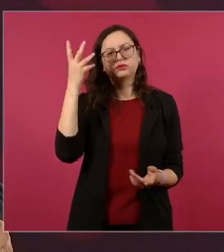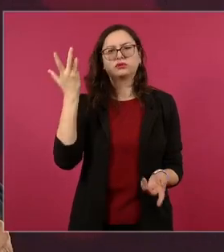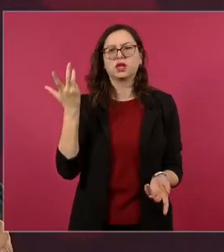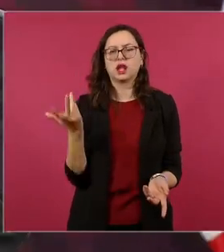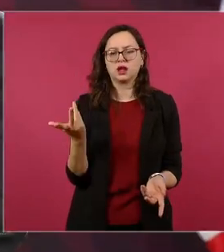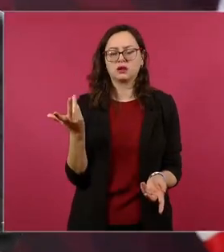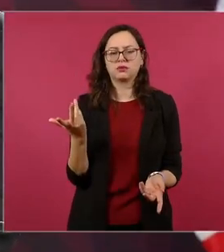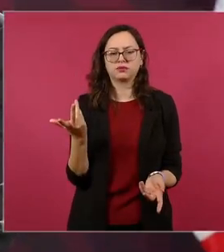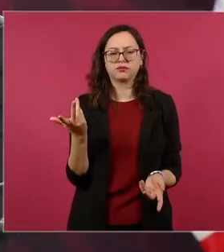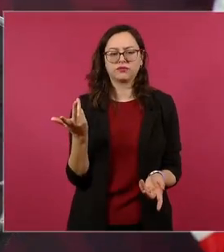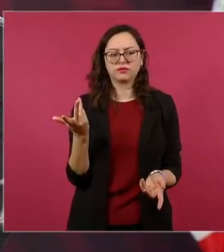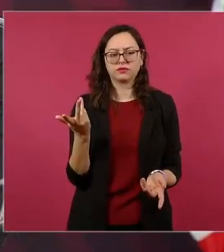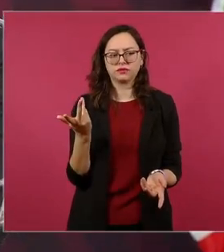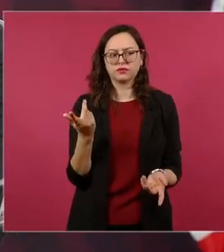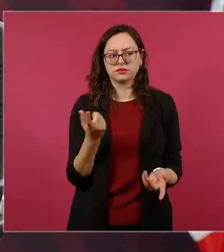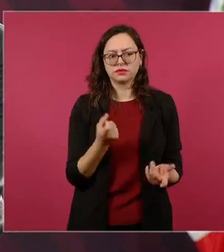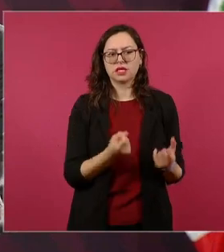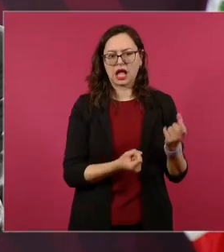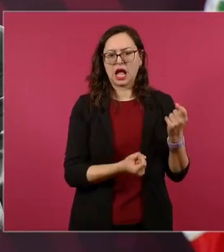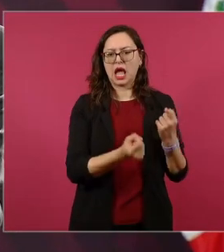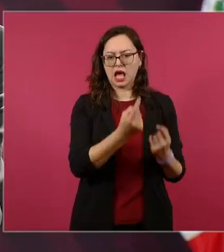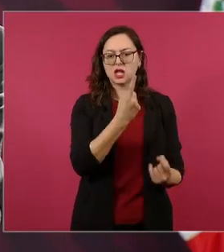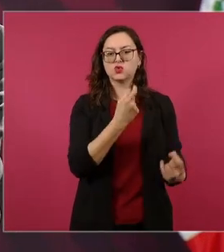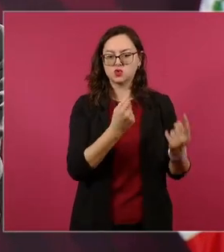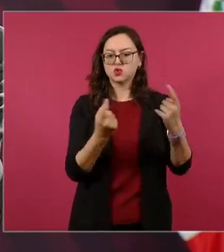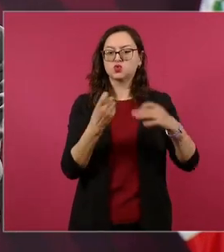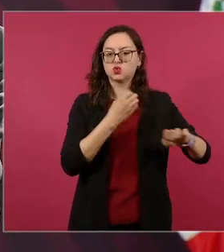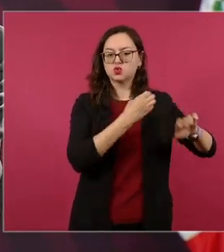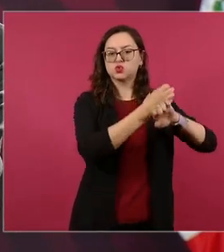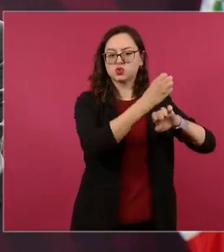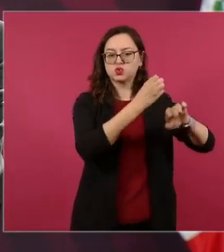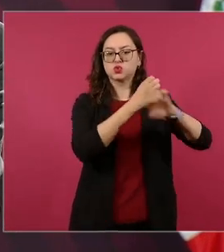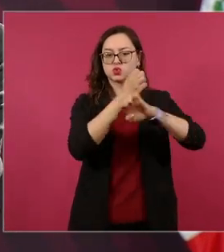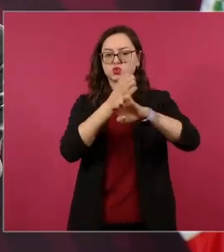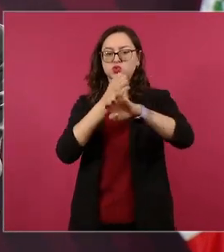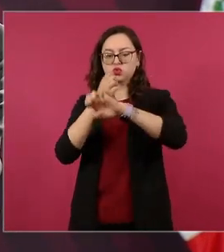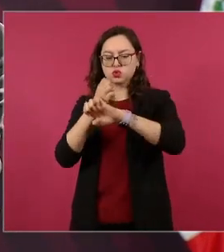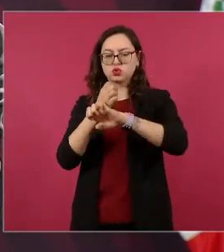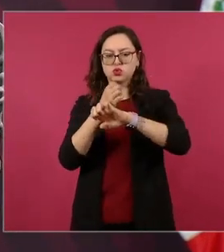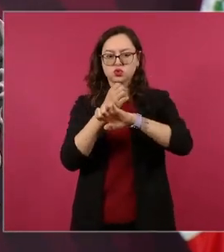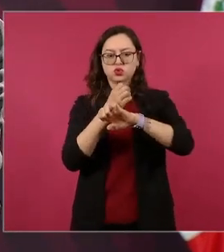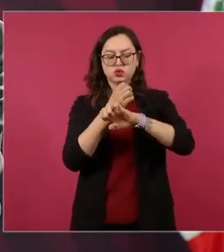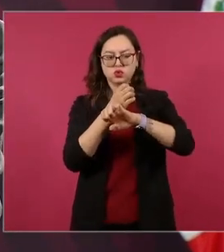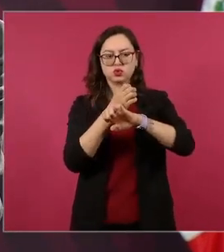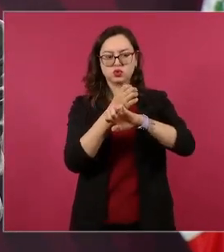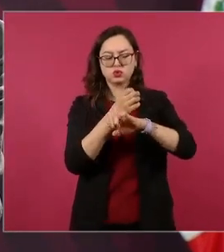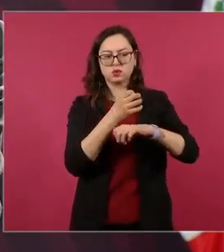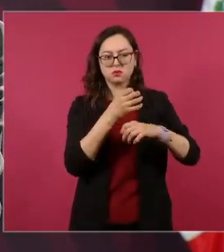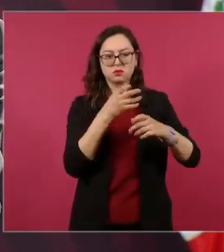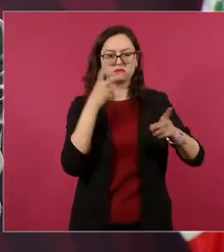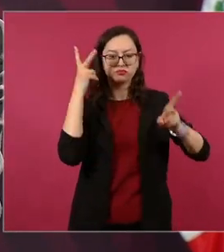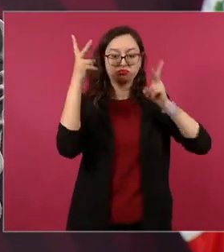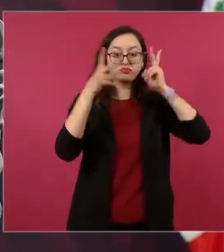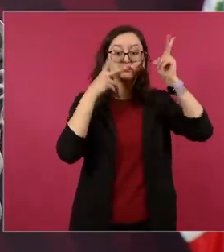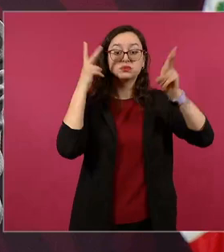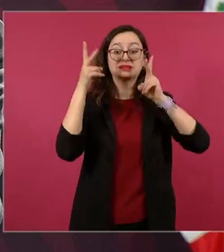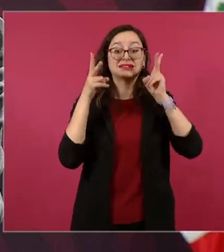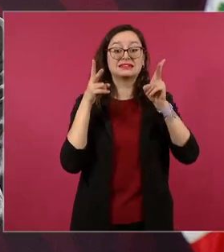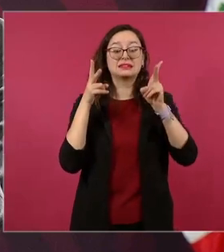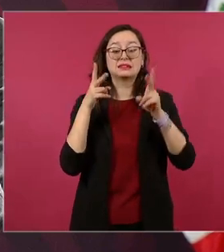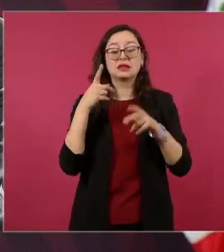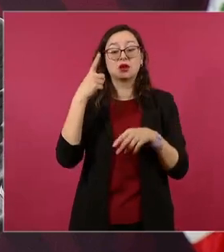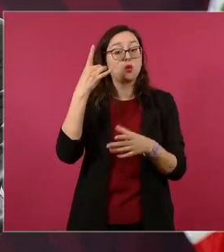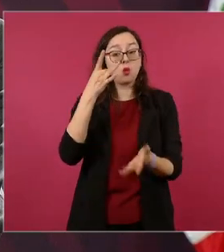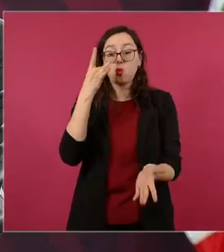visitar estados para izar la bandera blanca en salud, cumplir el